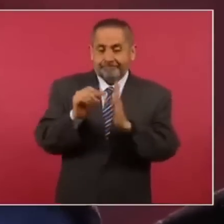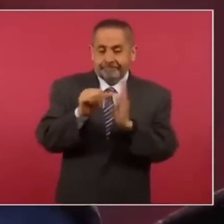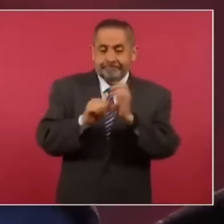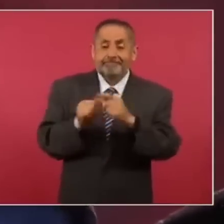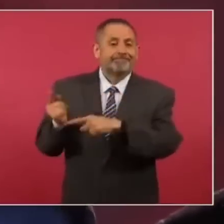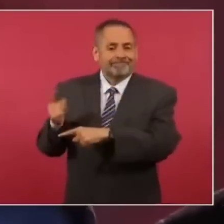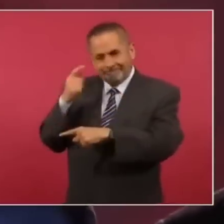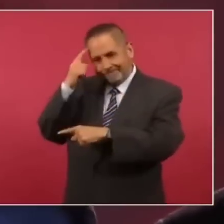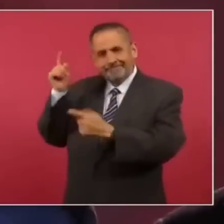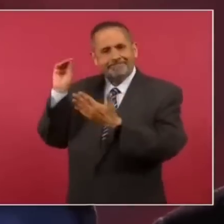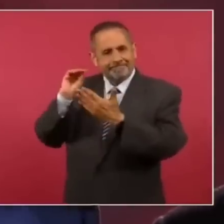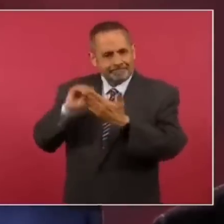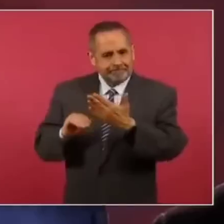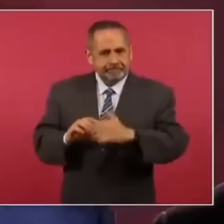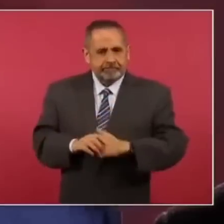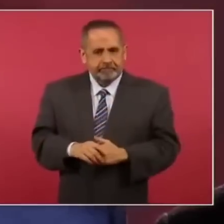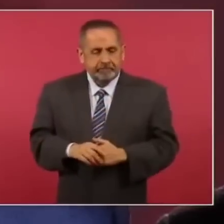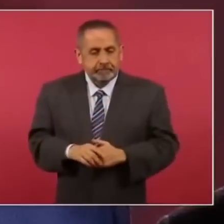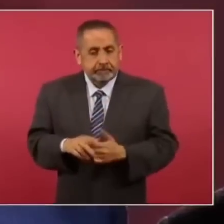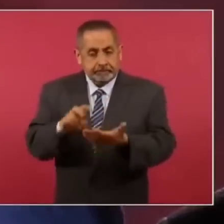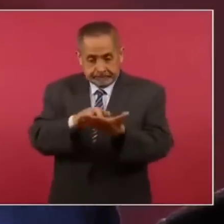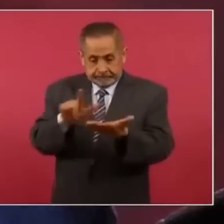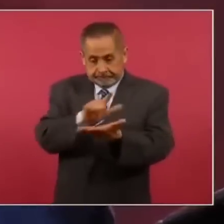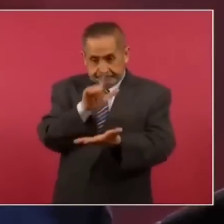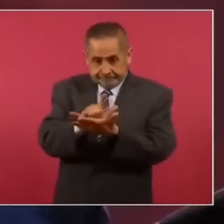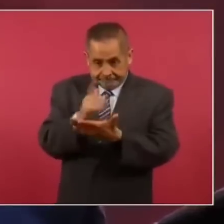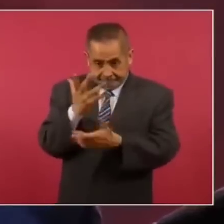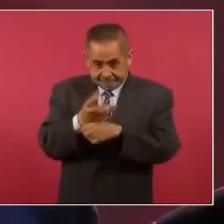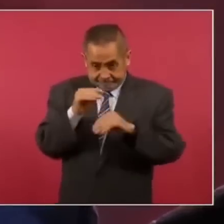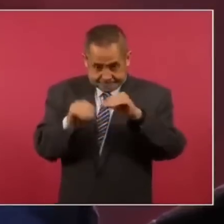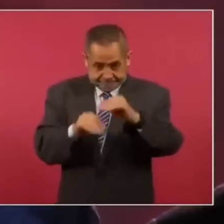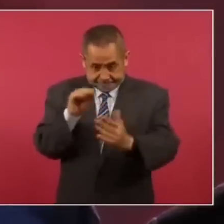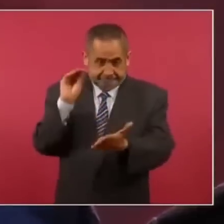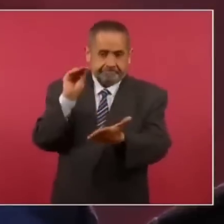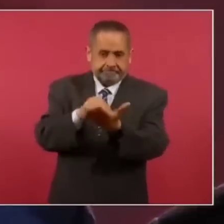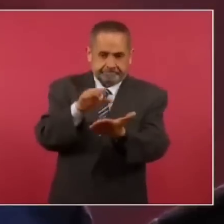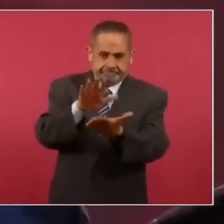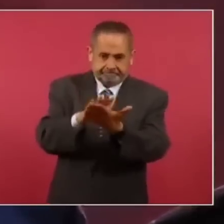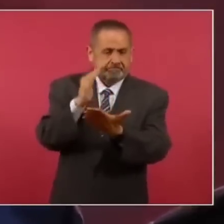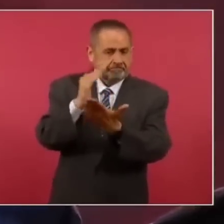sobre esto? Se hizo la reforma.